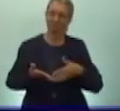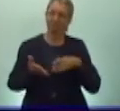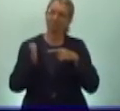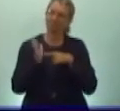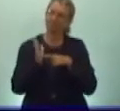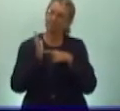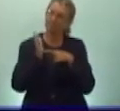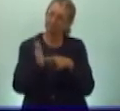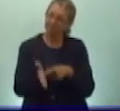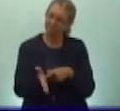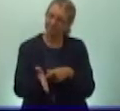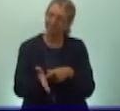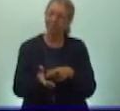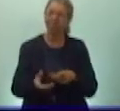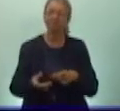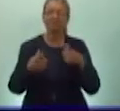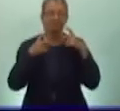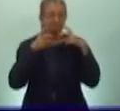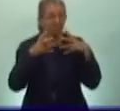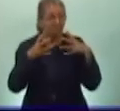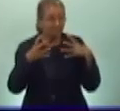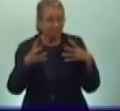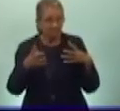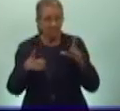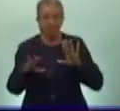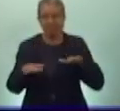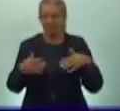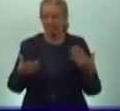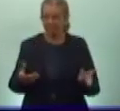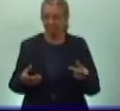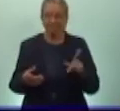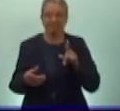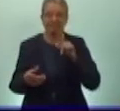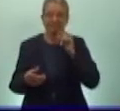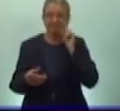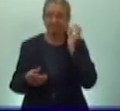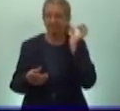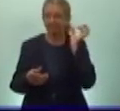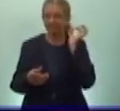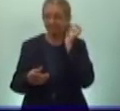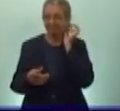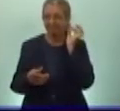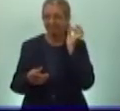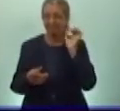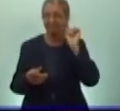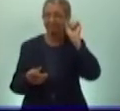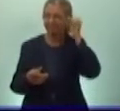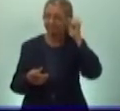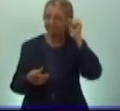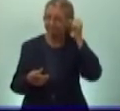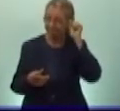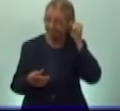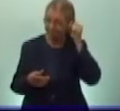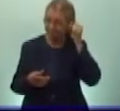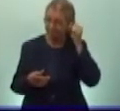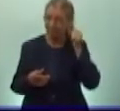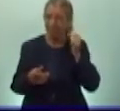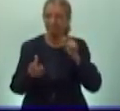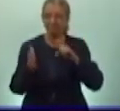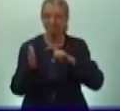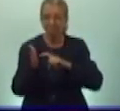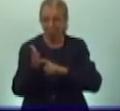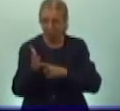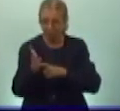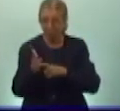que, fundamentalmente, los niños y las niñas logren memorizar los productos que